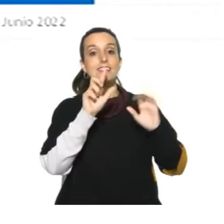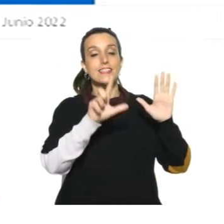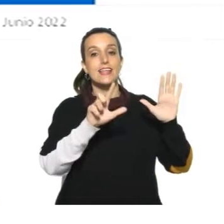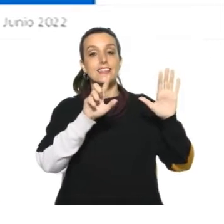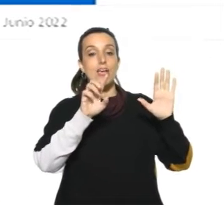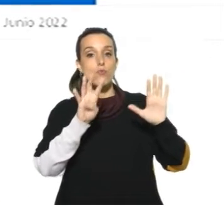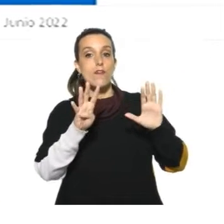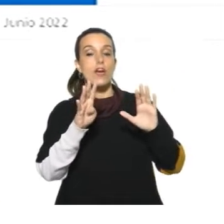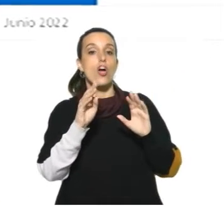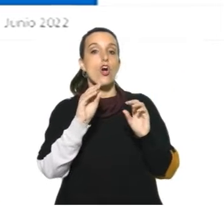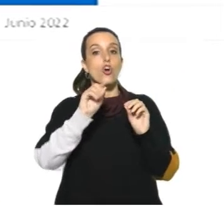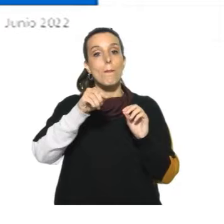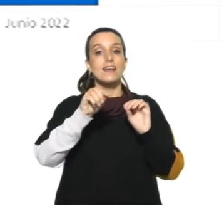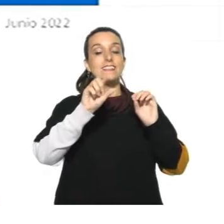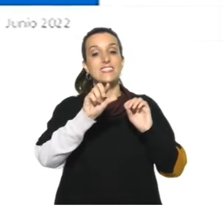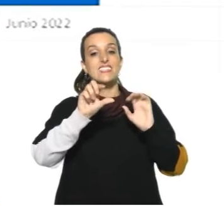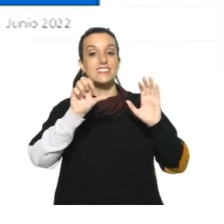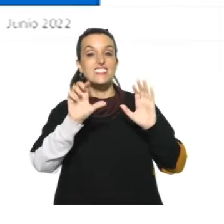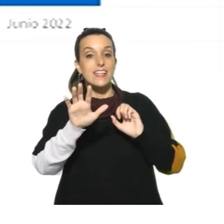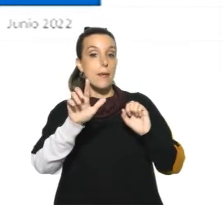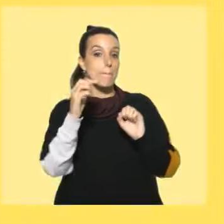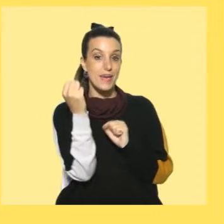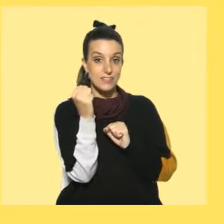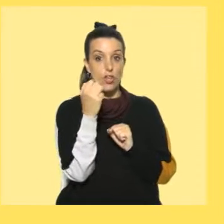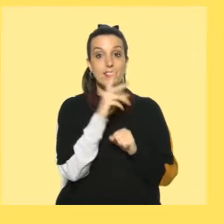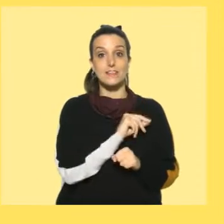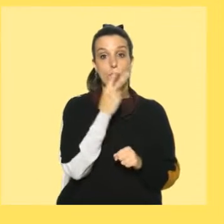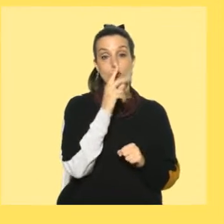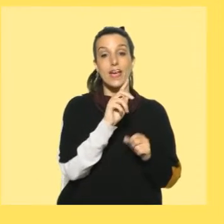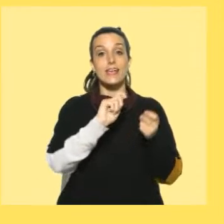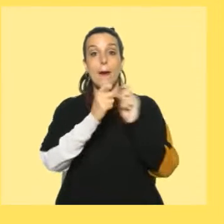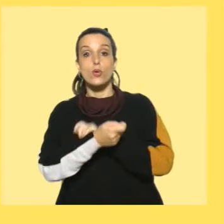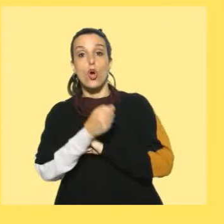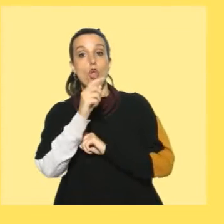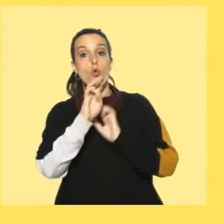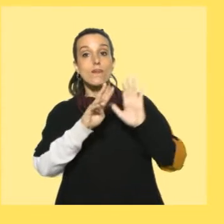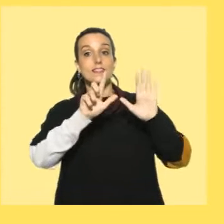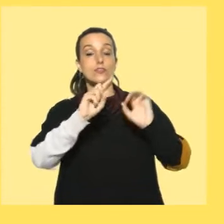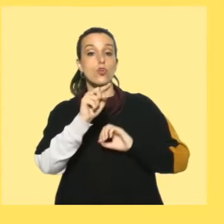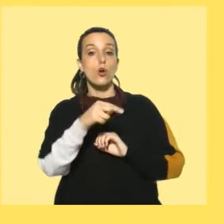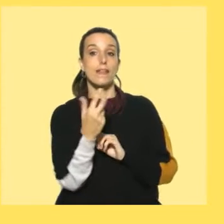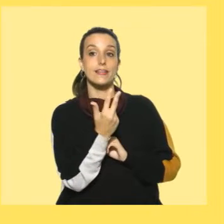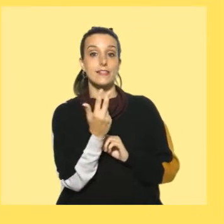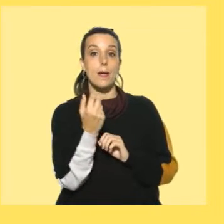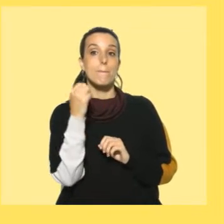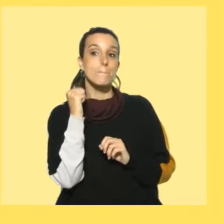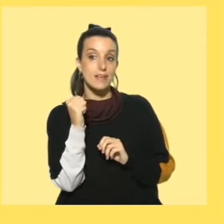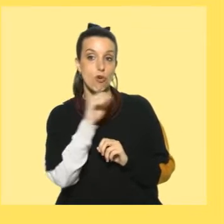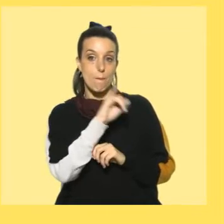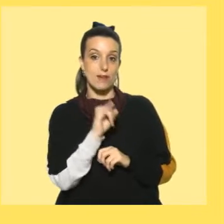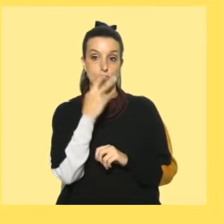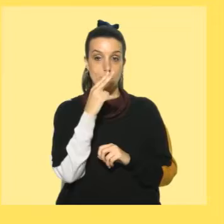con 67 pesos en diciembre de 2021 a 971 con 33 pesos en marzo de